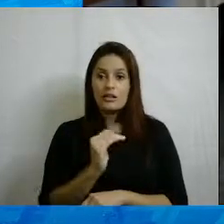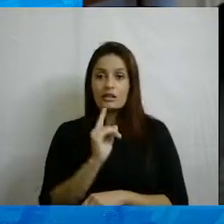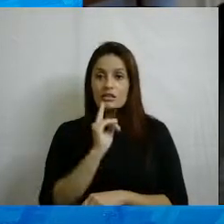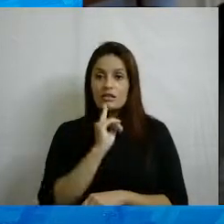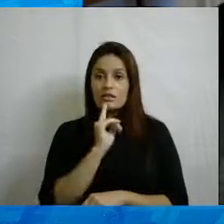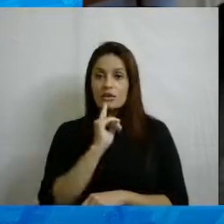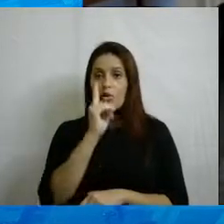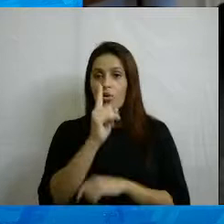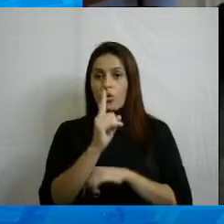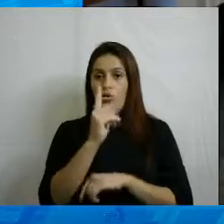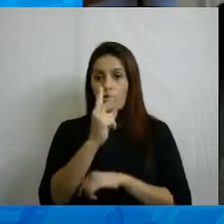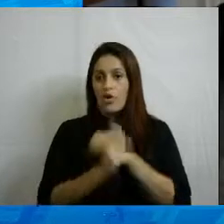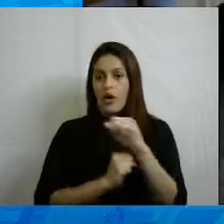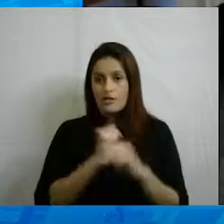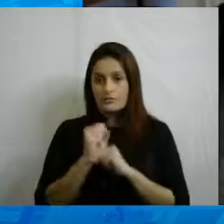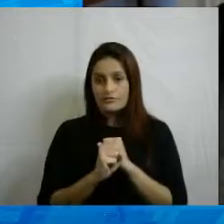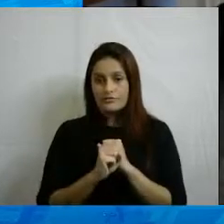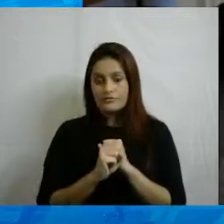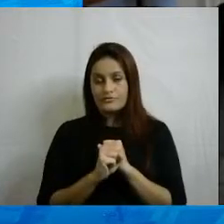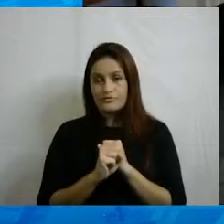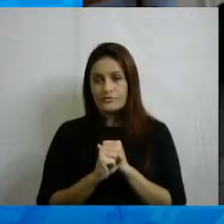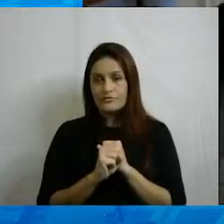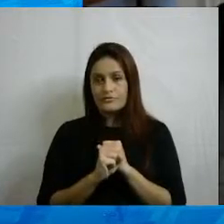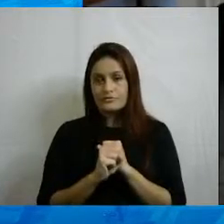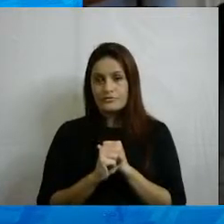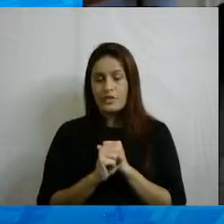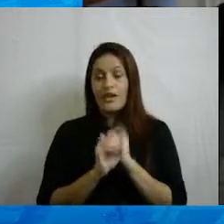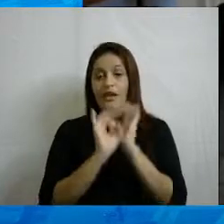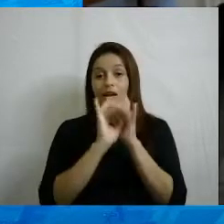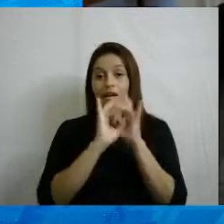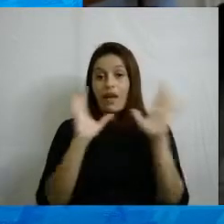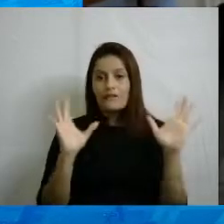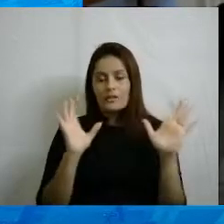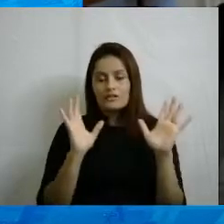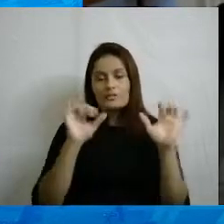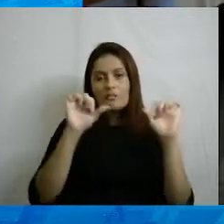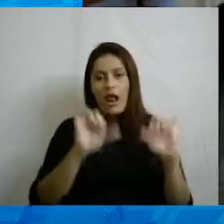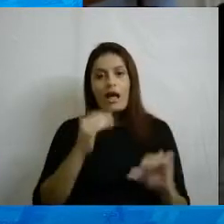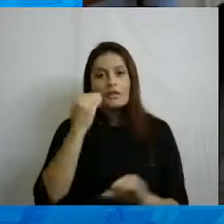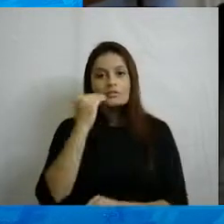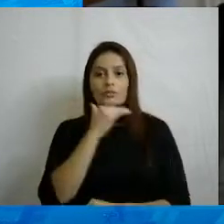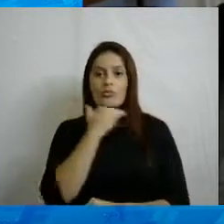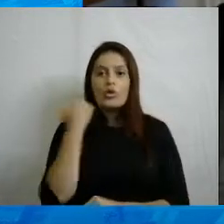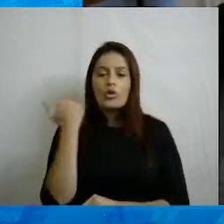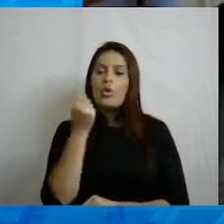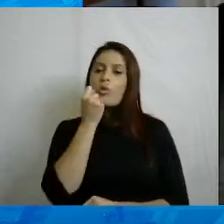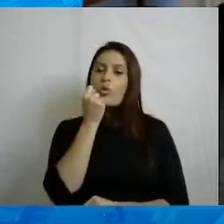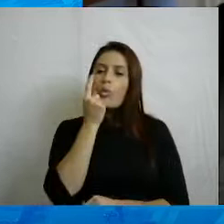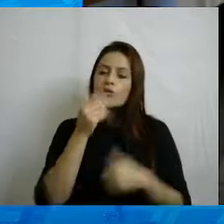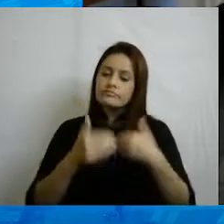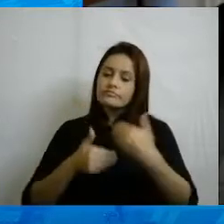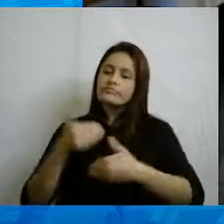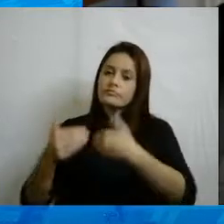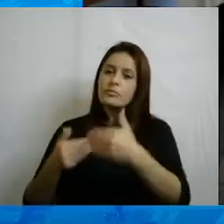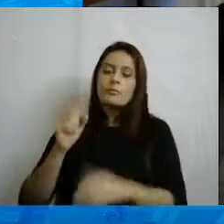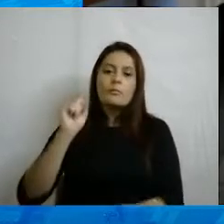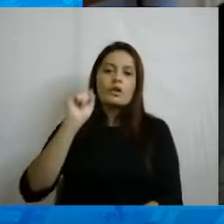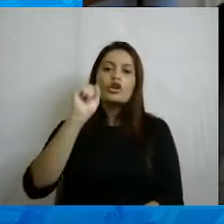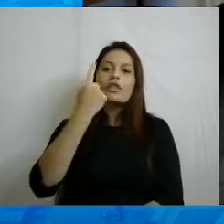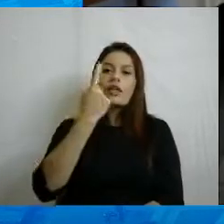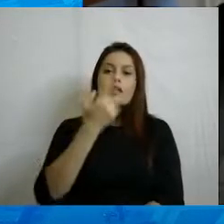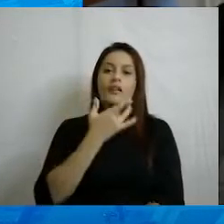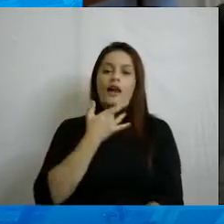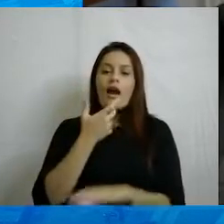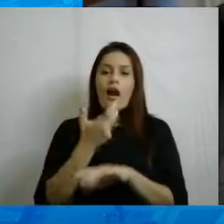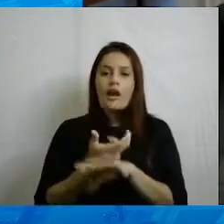cumplió 1 año, 2 añitos, y estuvo grave, a punto de morirse. Entonces, ¿cuál es la tabla de prioridad que hay